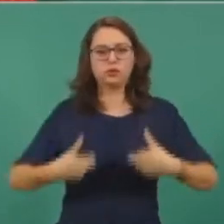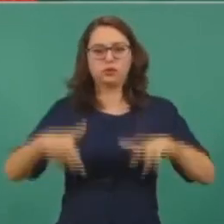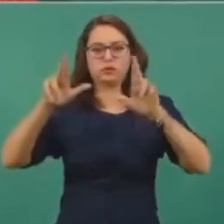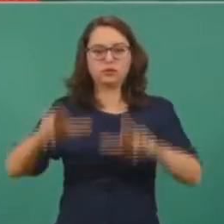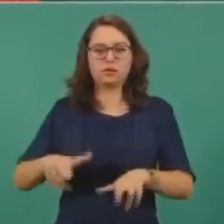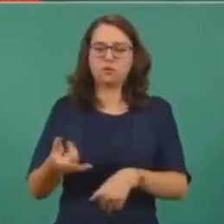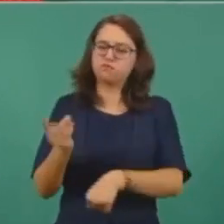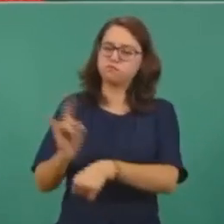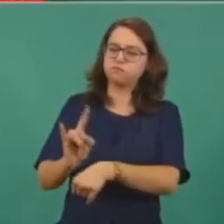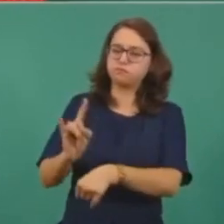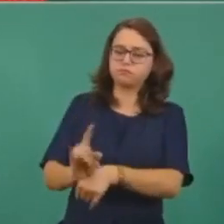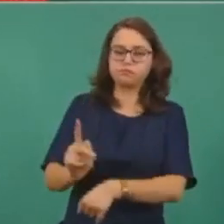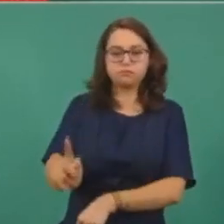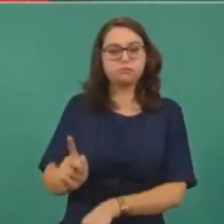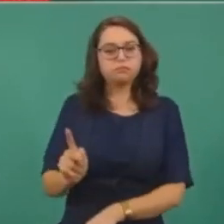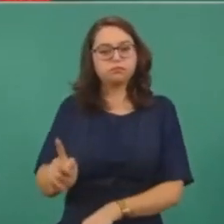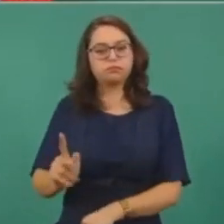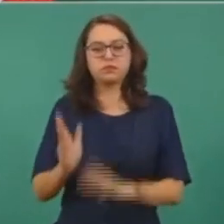ficticia,